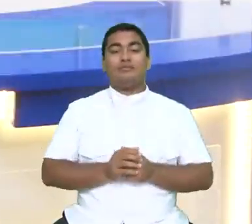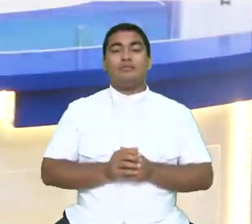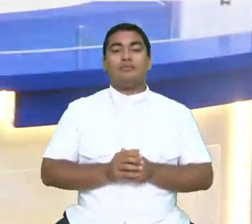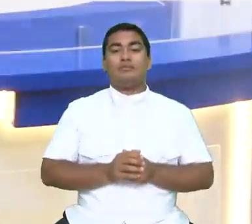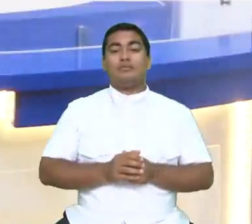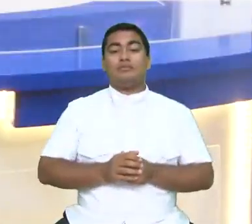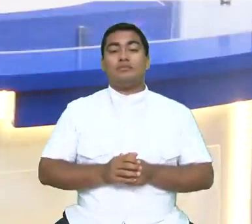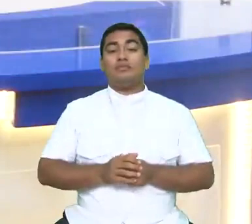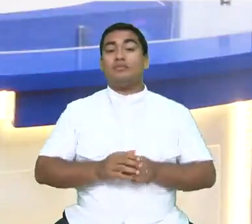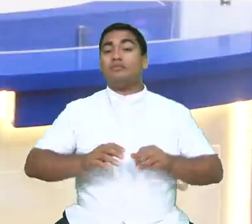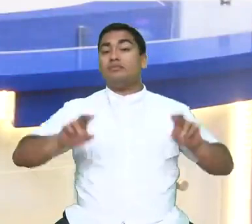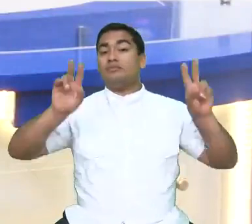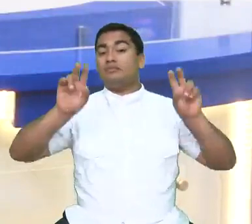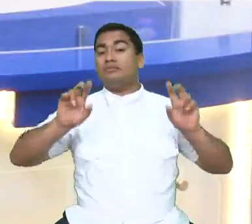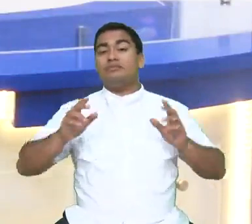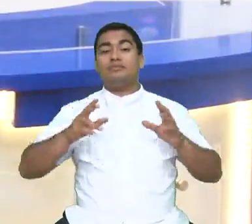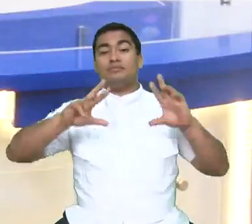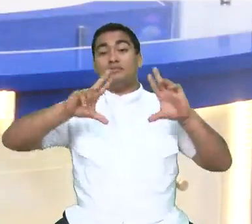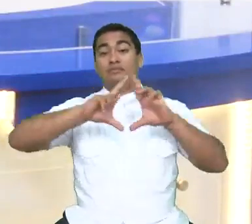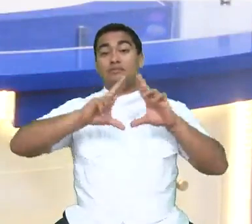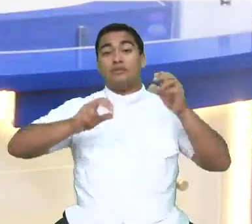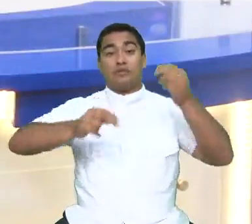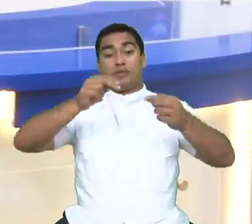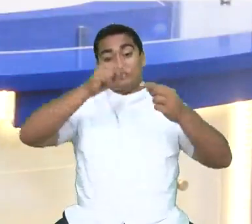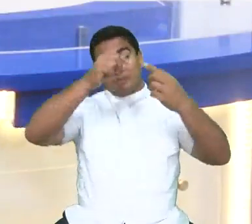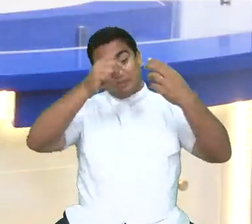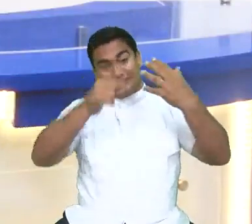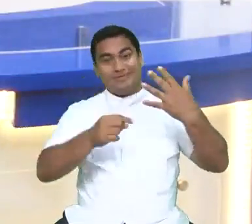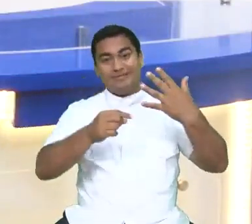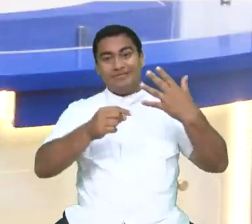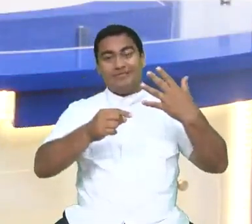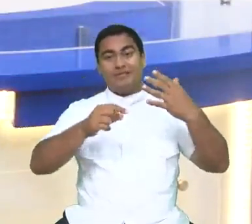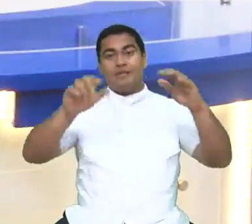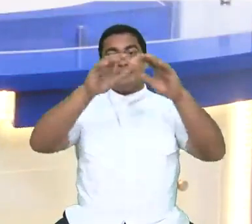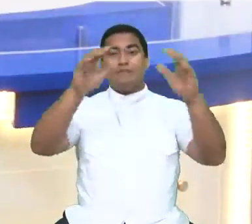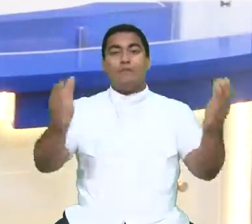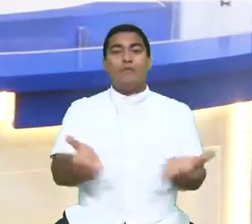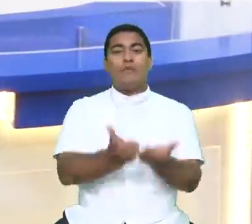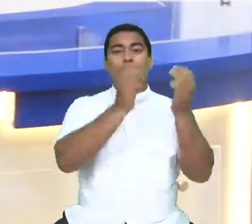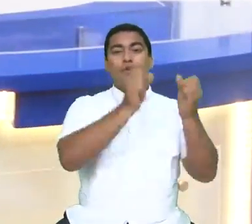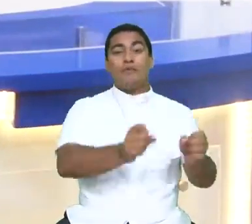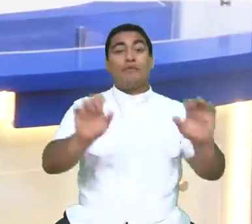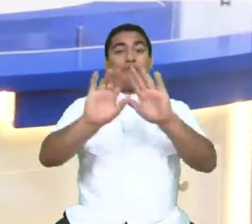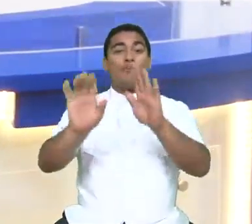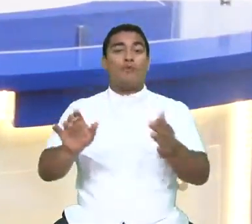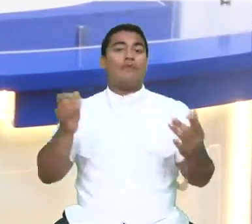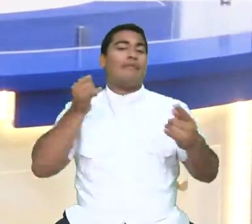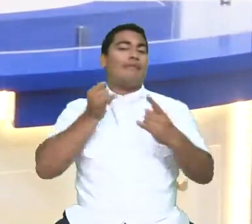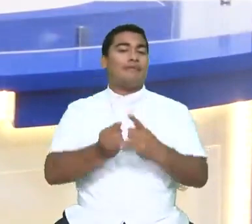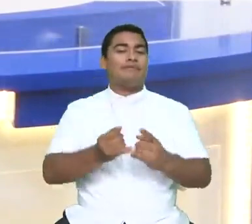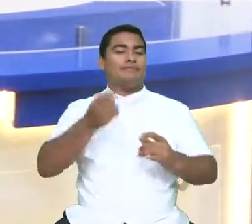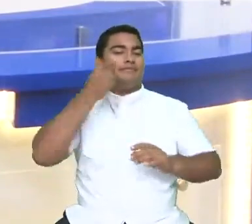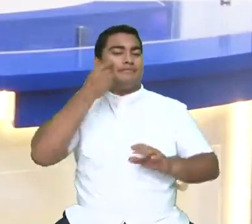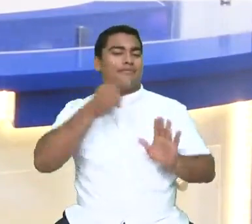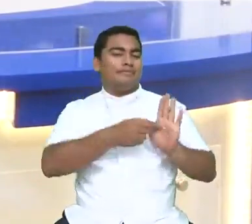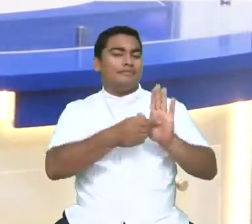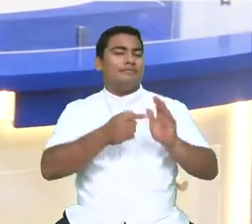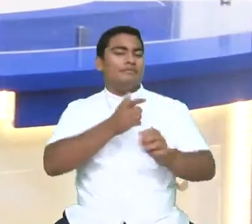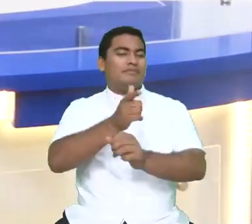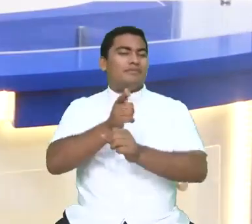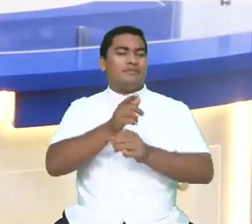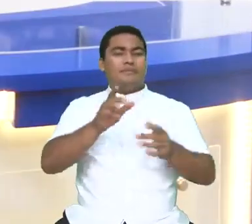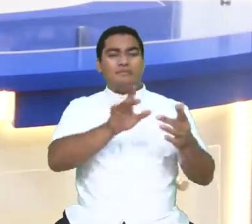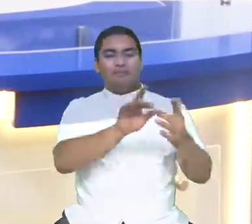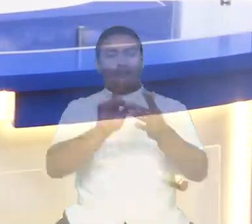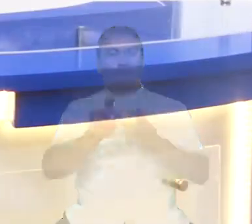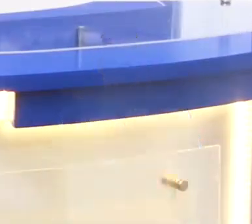tema. Nicaragua está en los 5 primeros lugares a nivel del mundo si de género se habla. Veamos el reporte especial preparado por